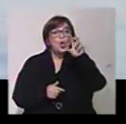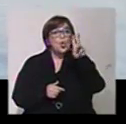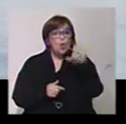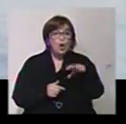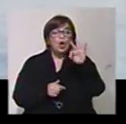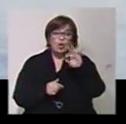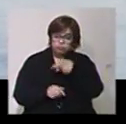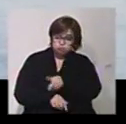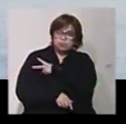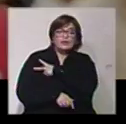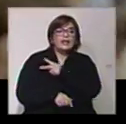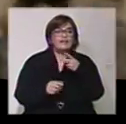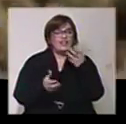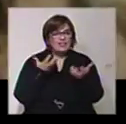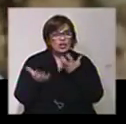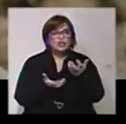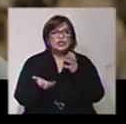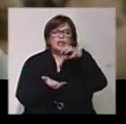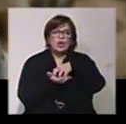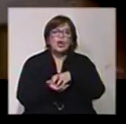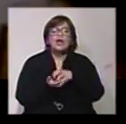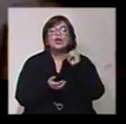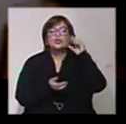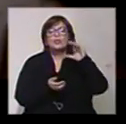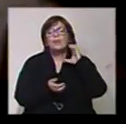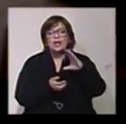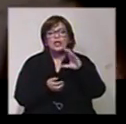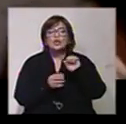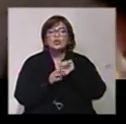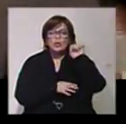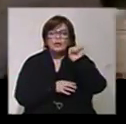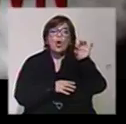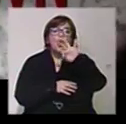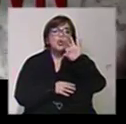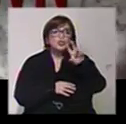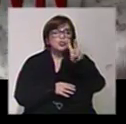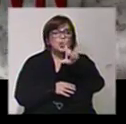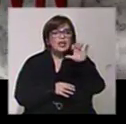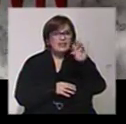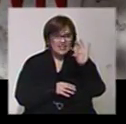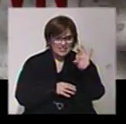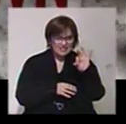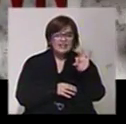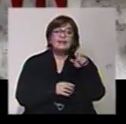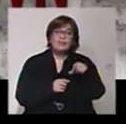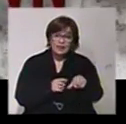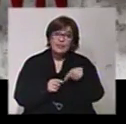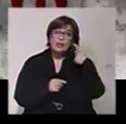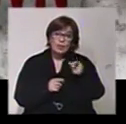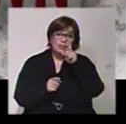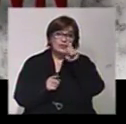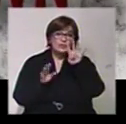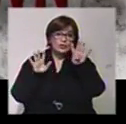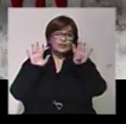ascendió a jefe de cocina en locales como Super Clubs o Sullivan's, bastante conocidos en Estados Unidos, y en 1998 se consolidó